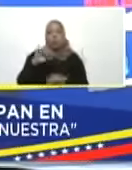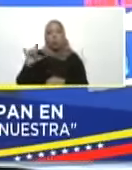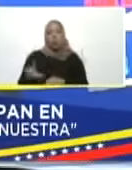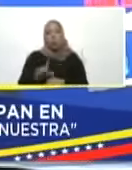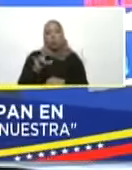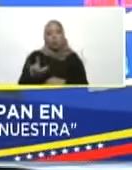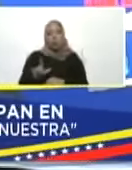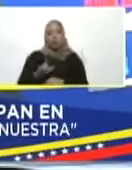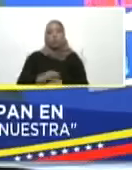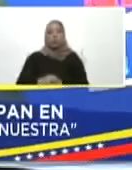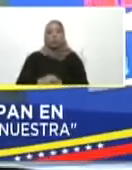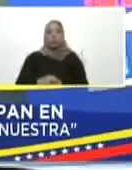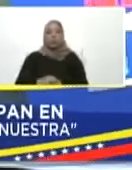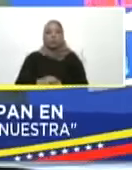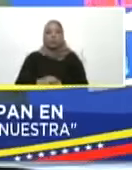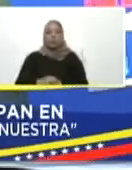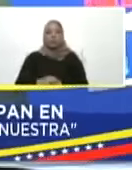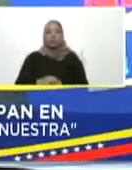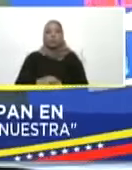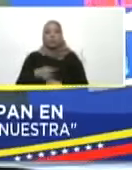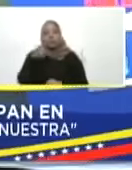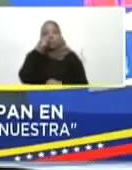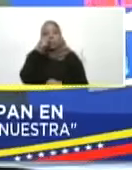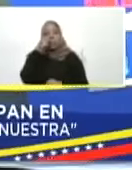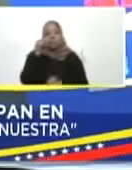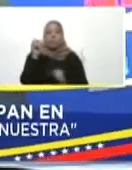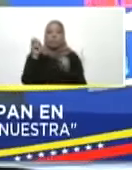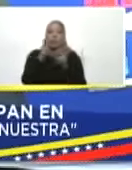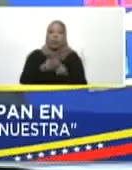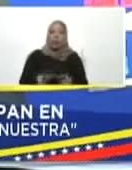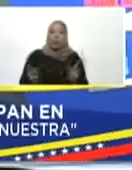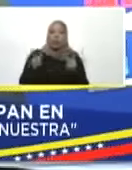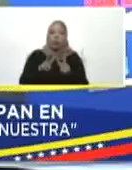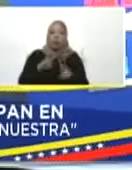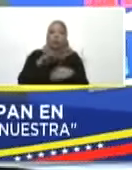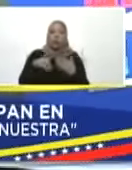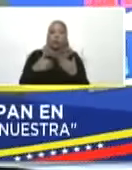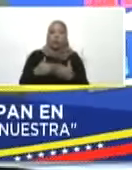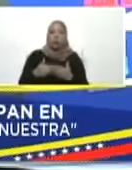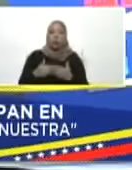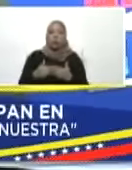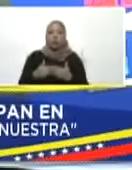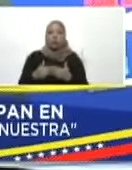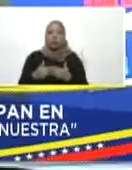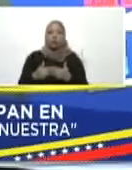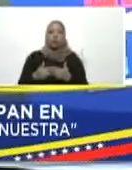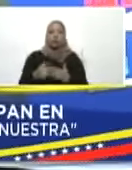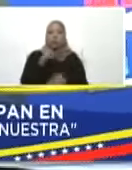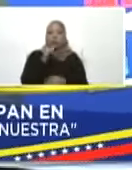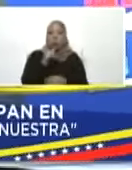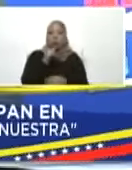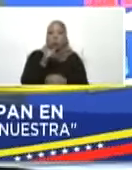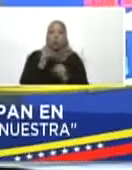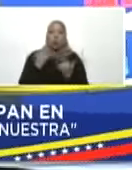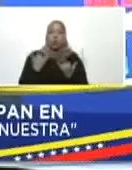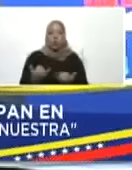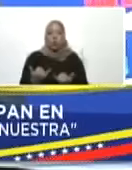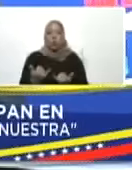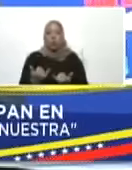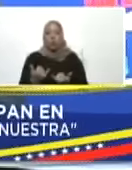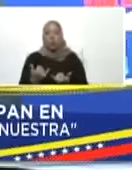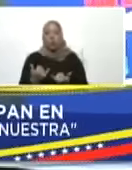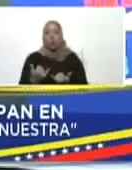julio. Porque aquí hay un hombre valiente que no se arredró en el momento en